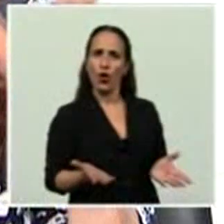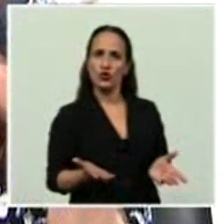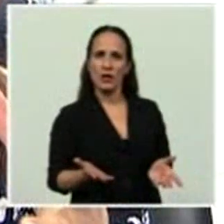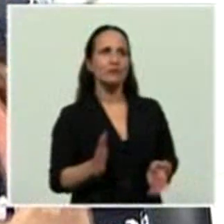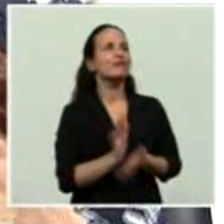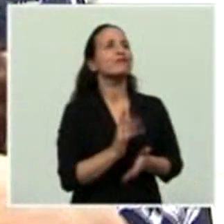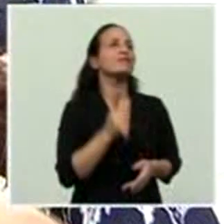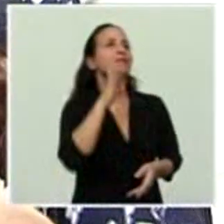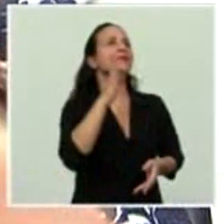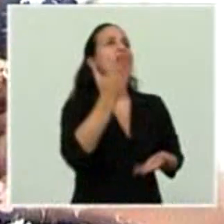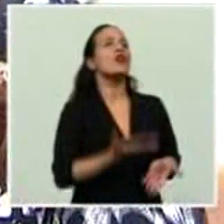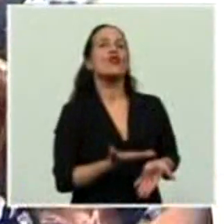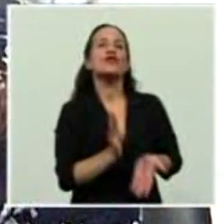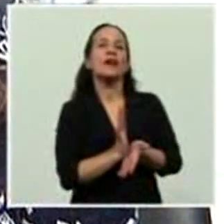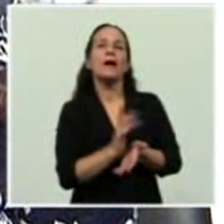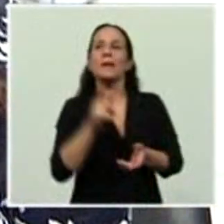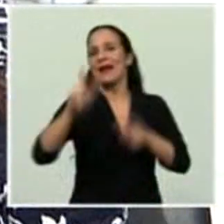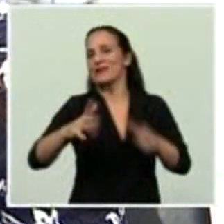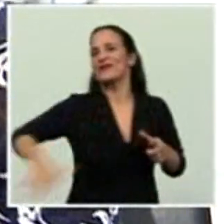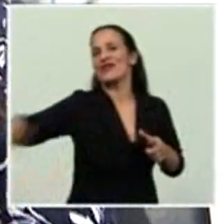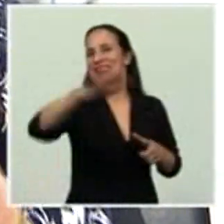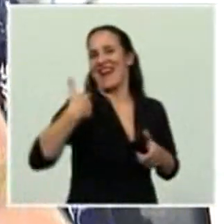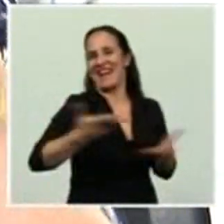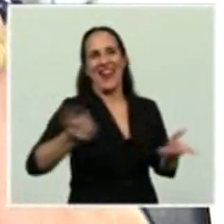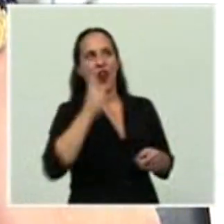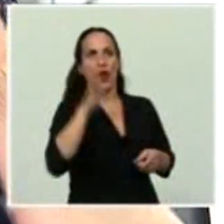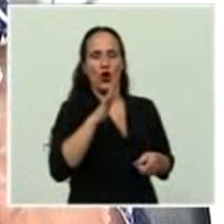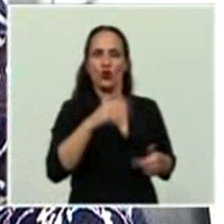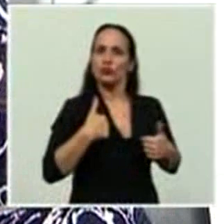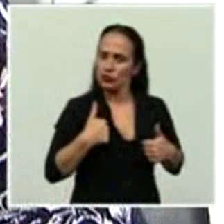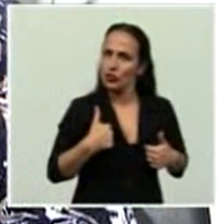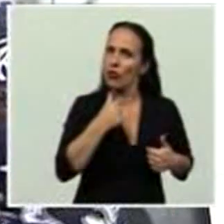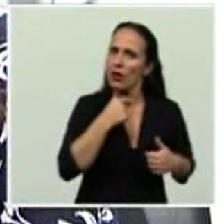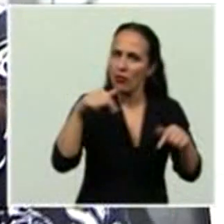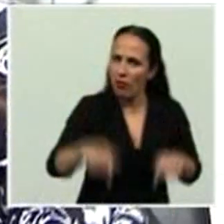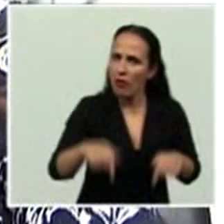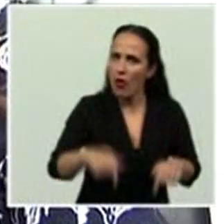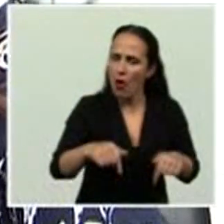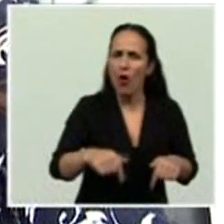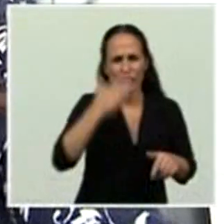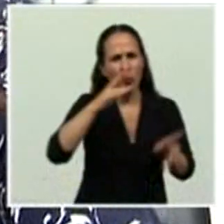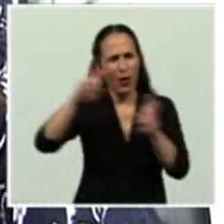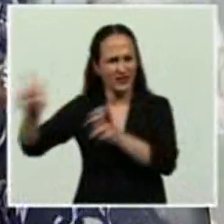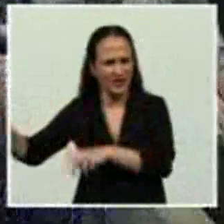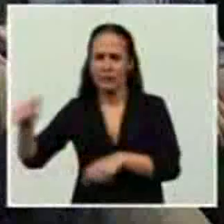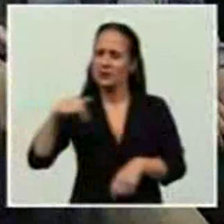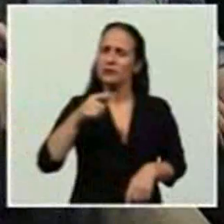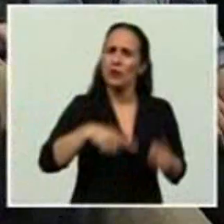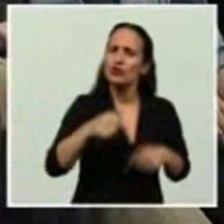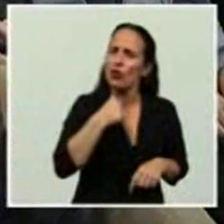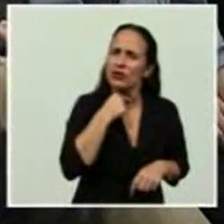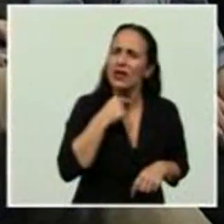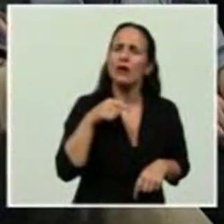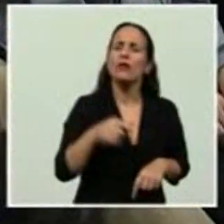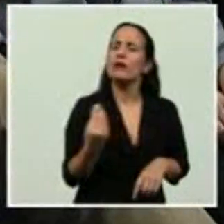desconocidos digamos para lo que es el conjunto de la sociedad y yo quiero hoy particularmente antes de pasar a otros temas al acto